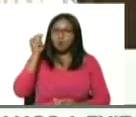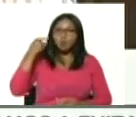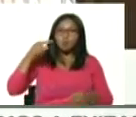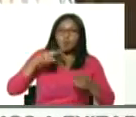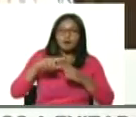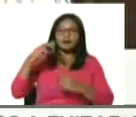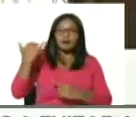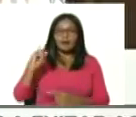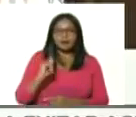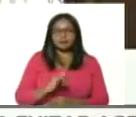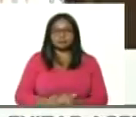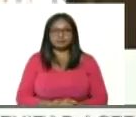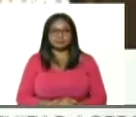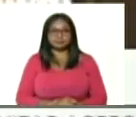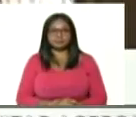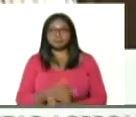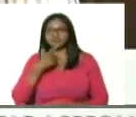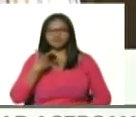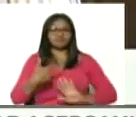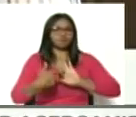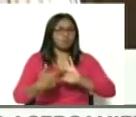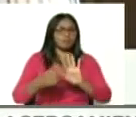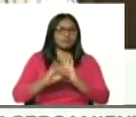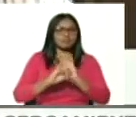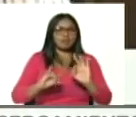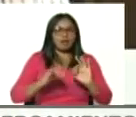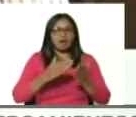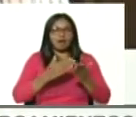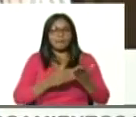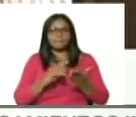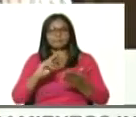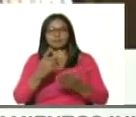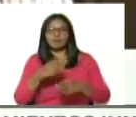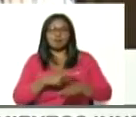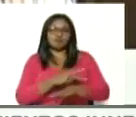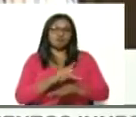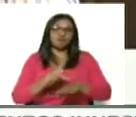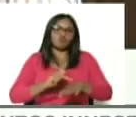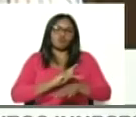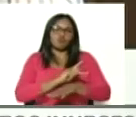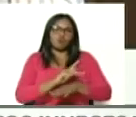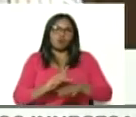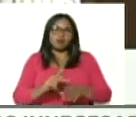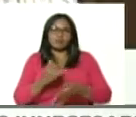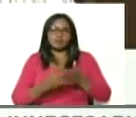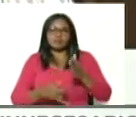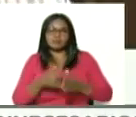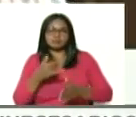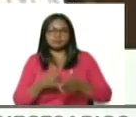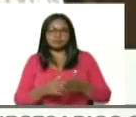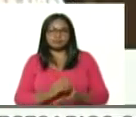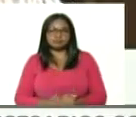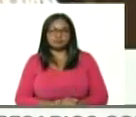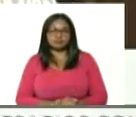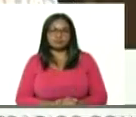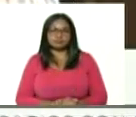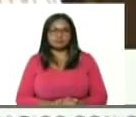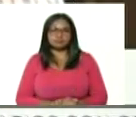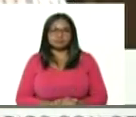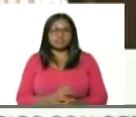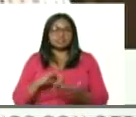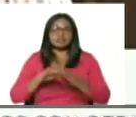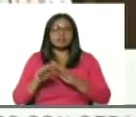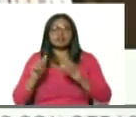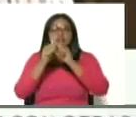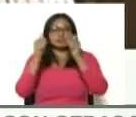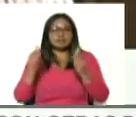que, bueno, ya se ve expresado en esas primeras horas de registro en el marco de lo que es nuestro